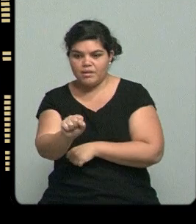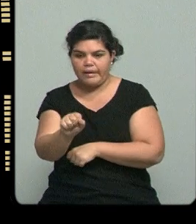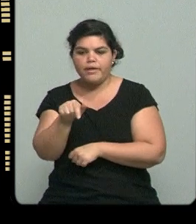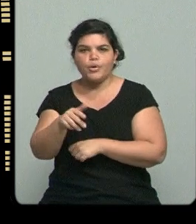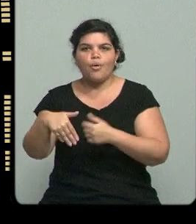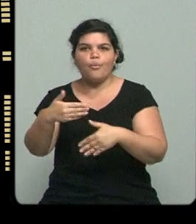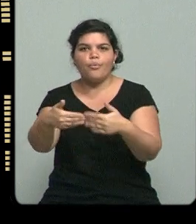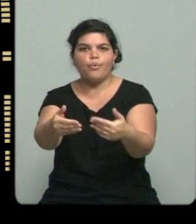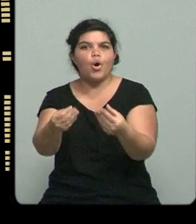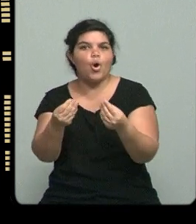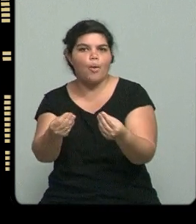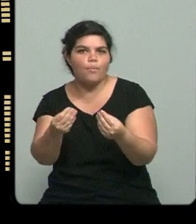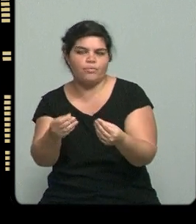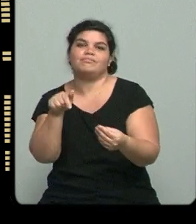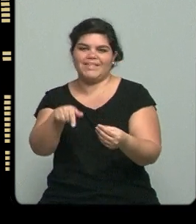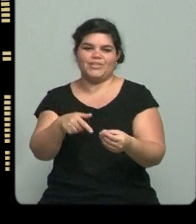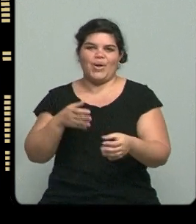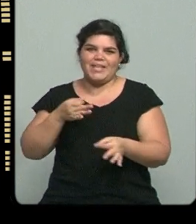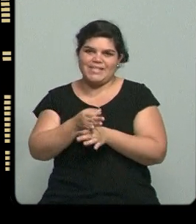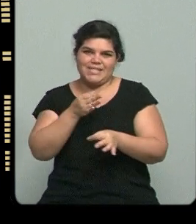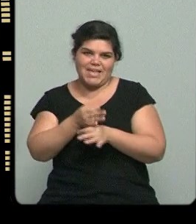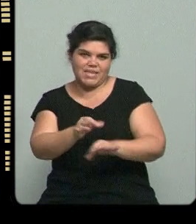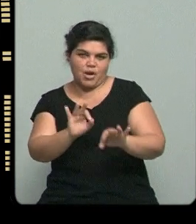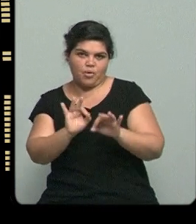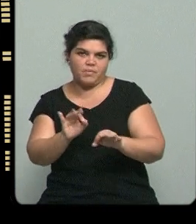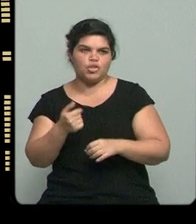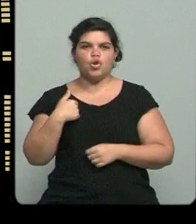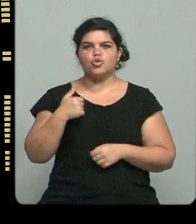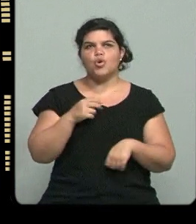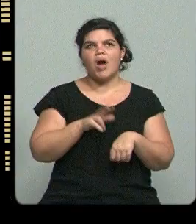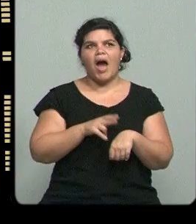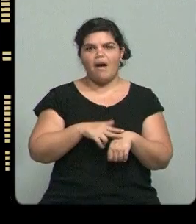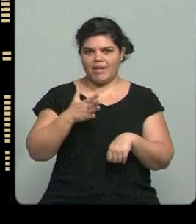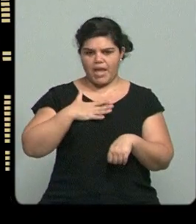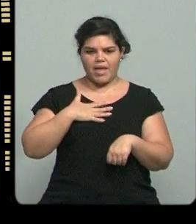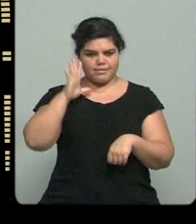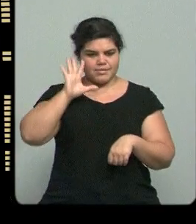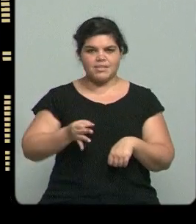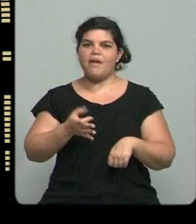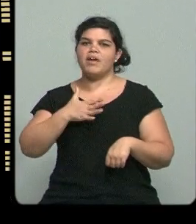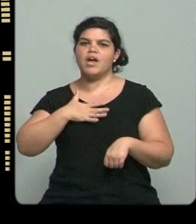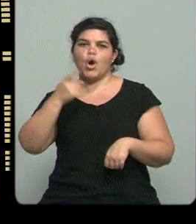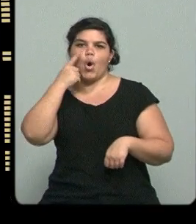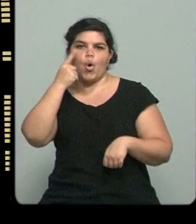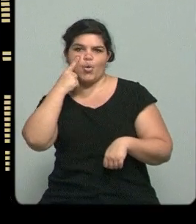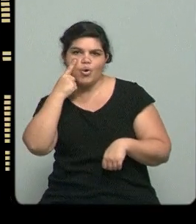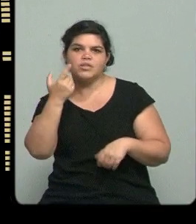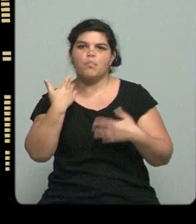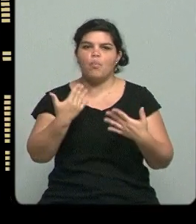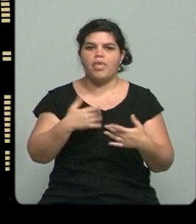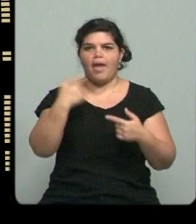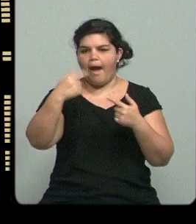orientación vocacional, ¿no? Para qué me siento yo hábil en el desarrollo de